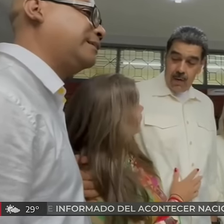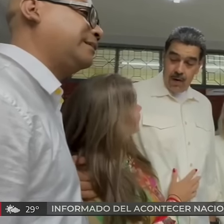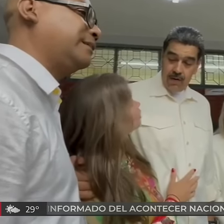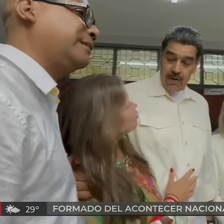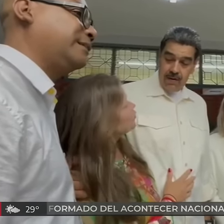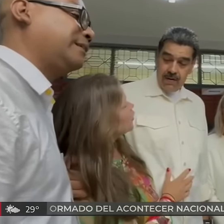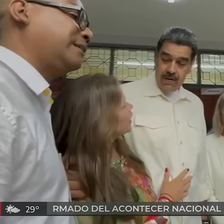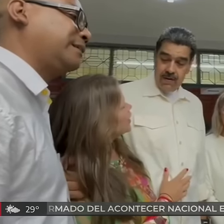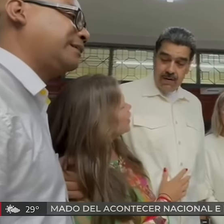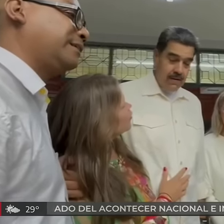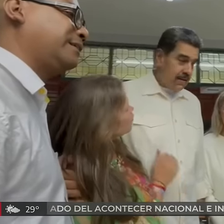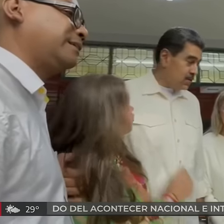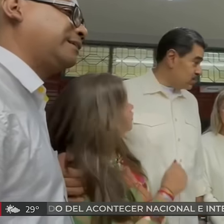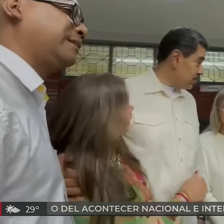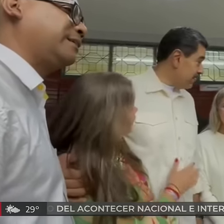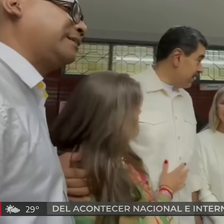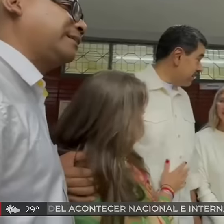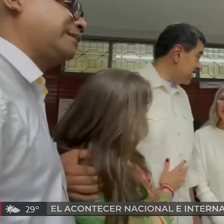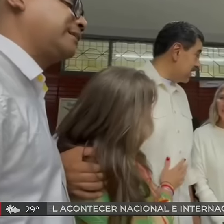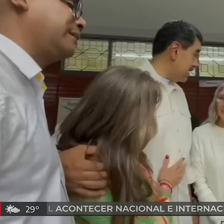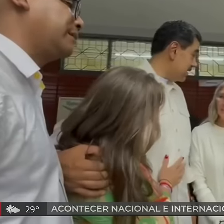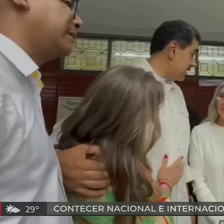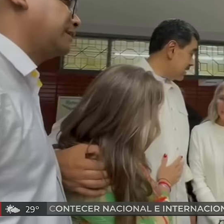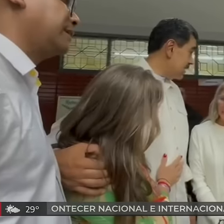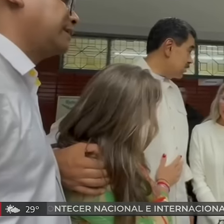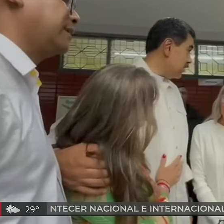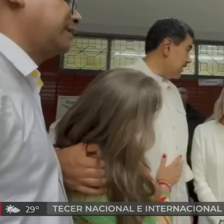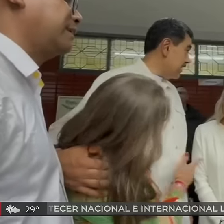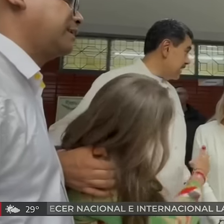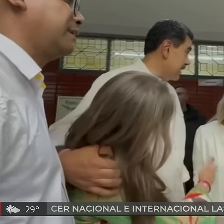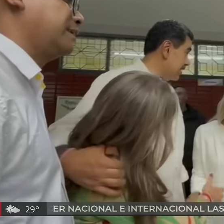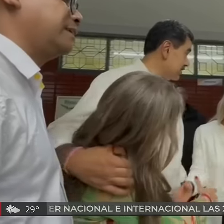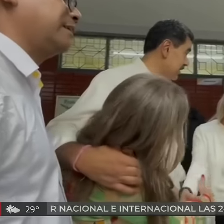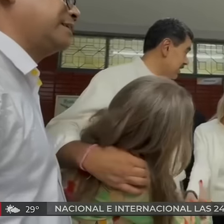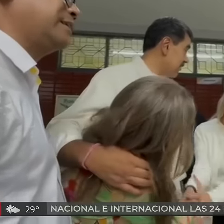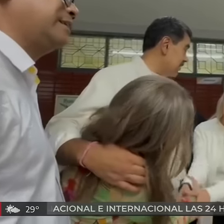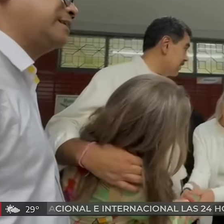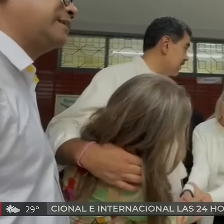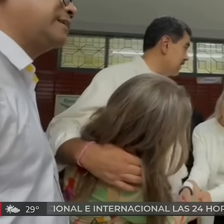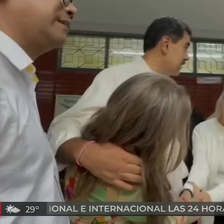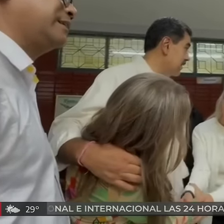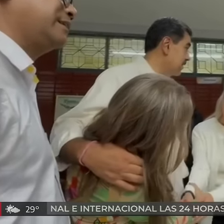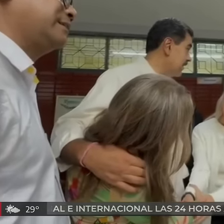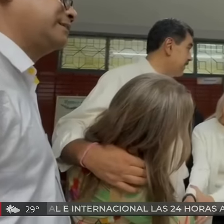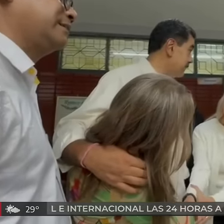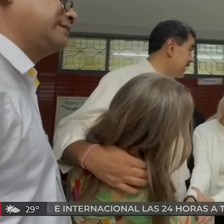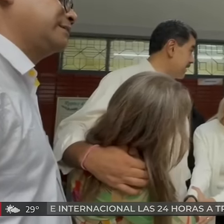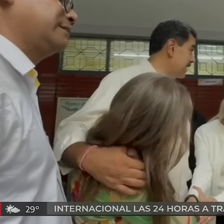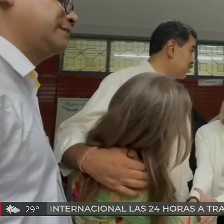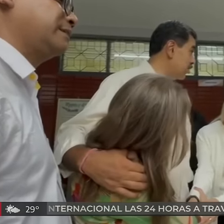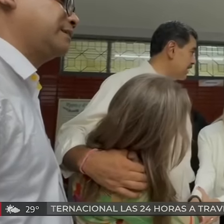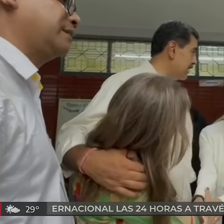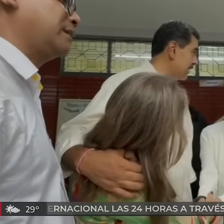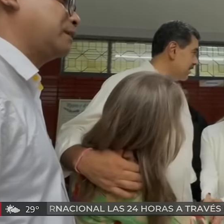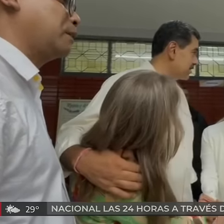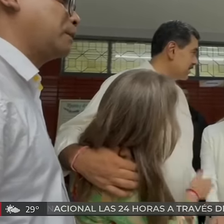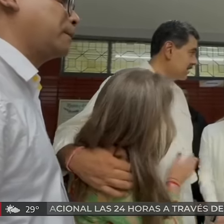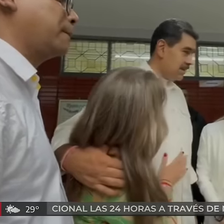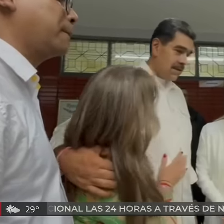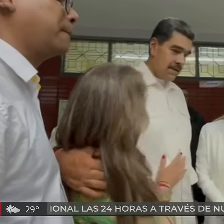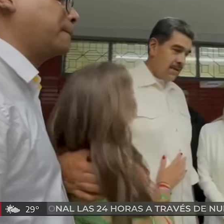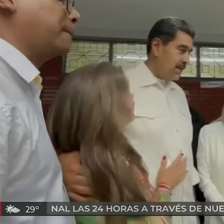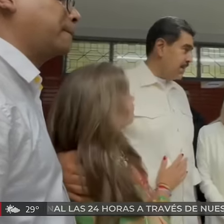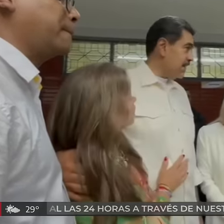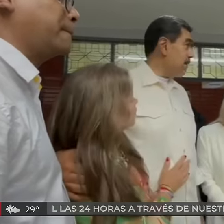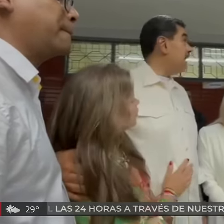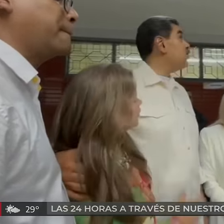es la unidad educativa donde se formó en sus ciclo diversificado el presidente Nicolás maduro y esto le ha traído buenos recuerdos que